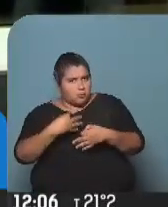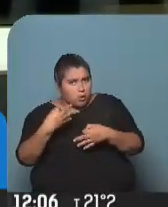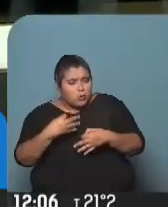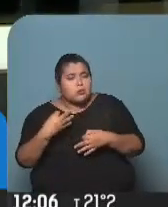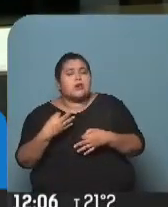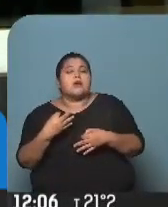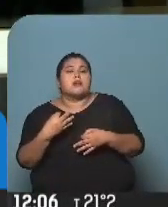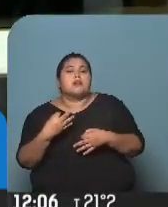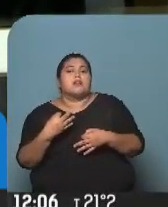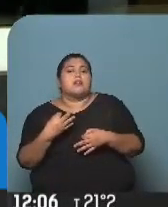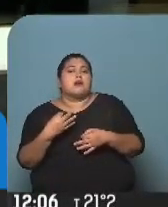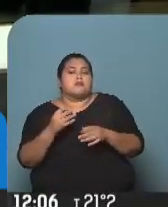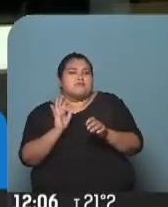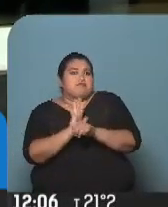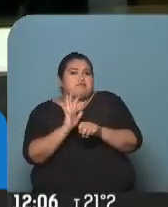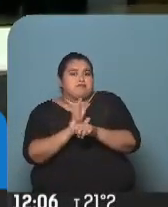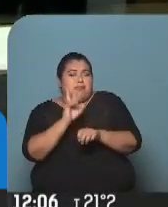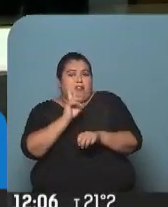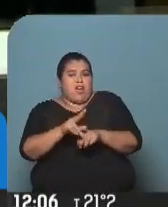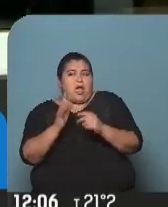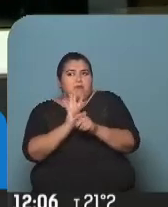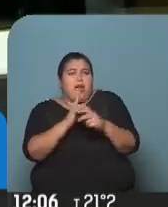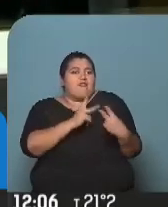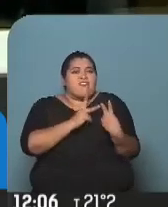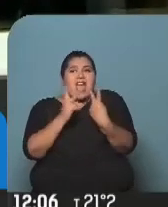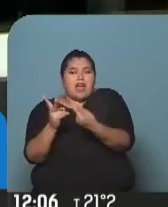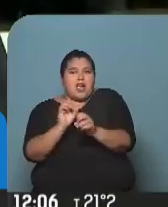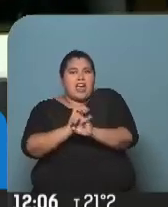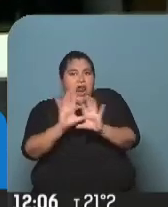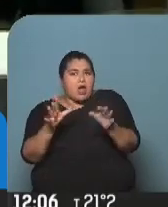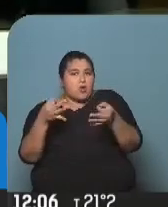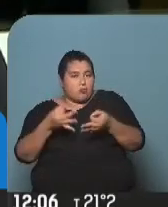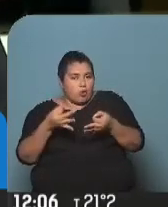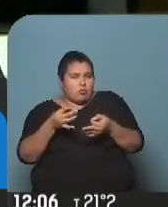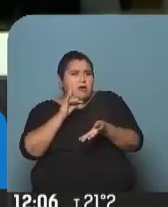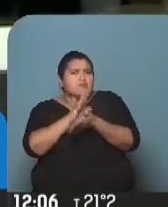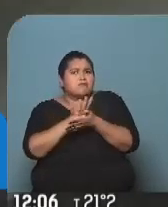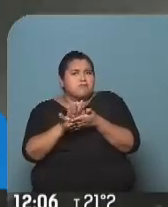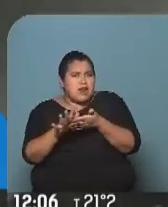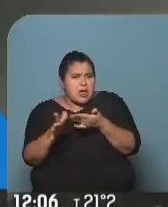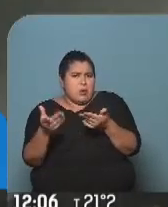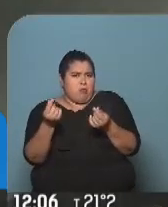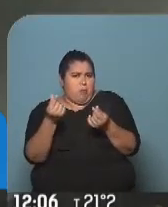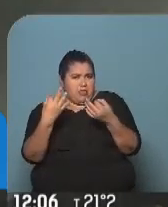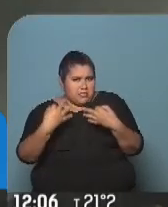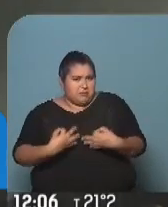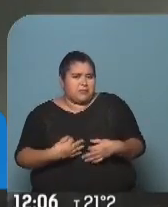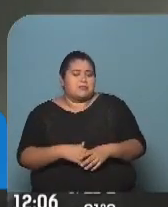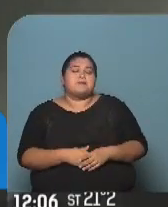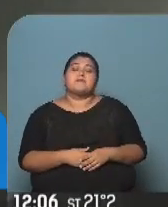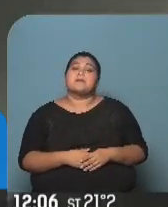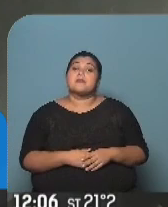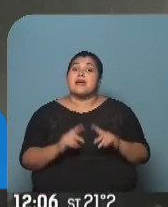lo que clarifique el viaje siempre es bueno, así que todo lo que transparente el viaje siempre es bueno. Según se